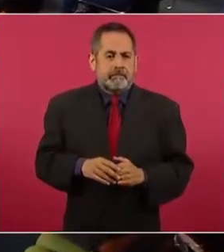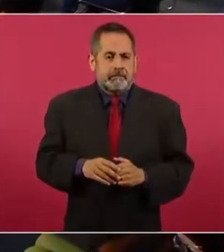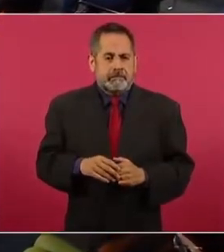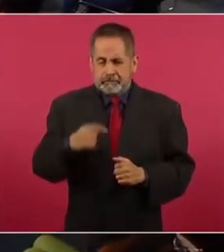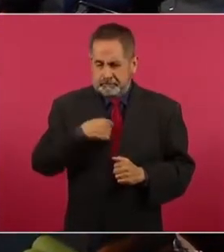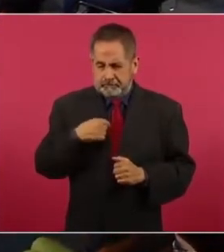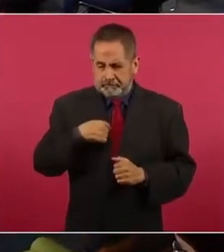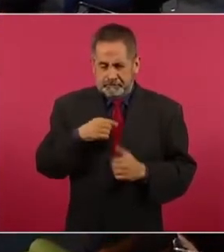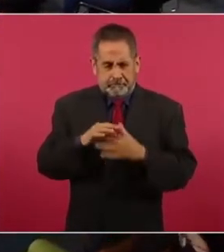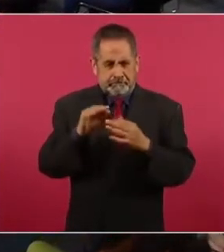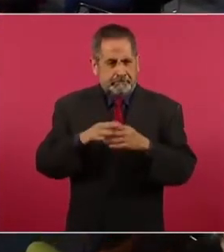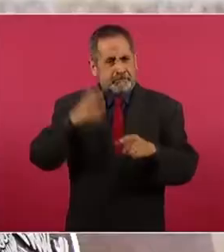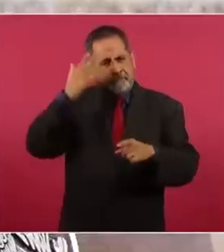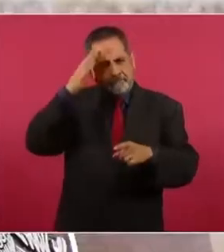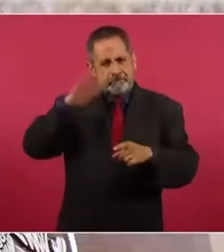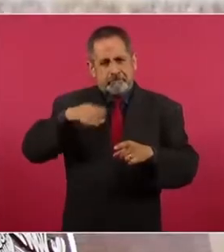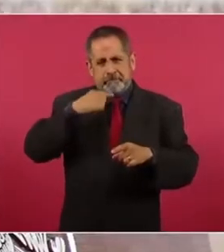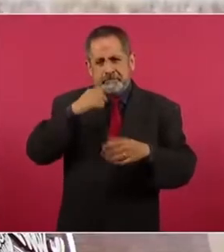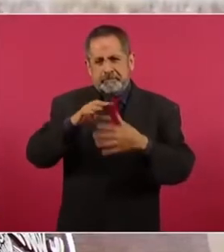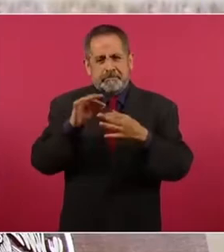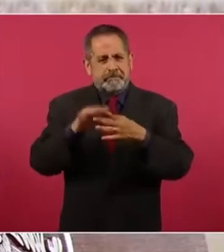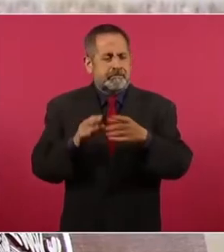una señora que decía